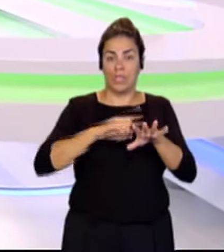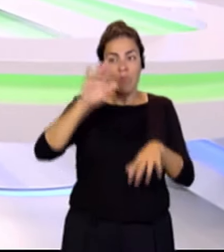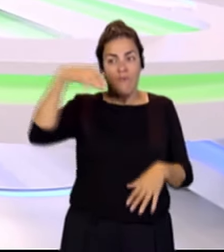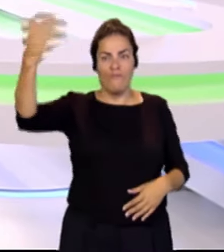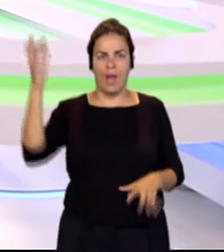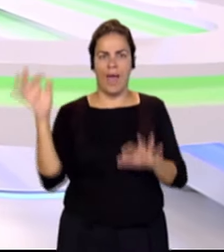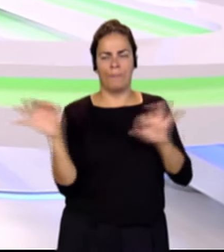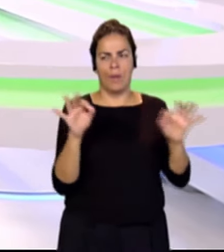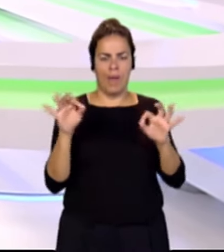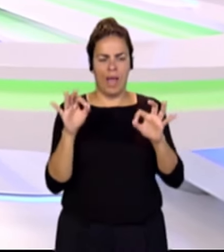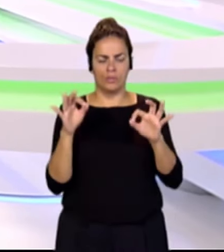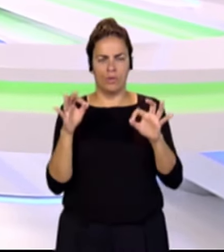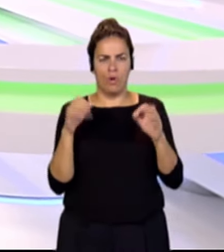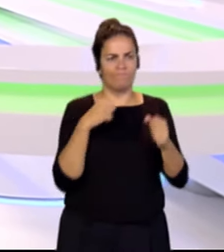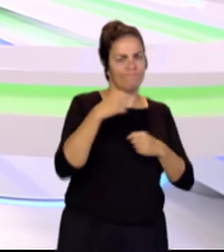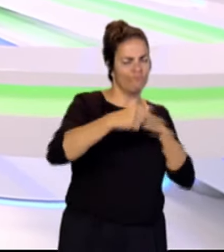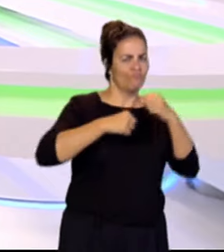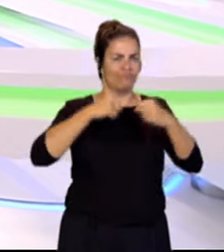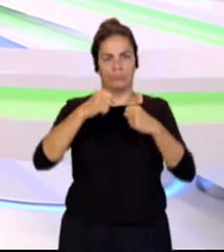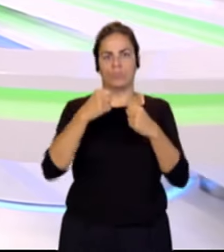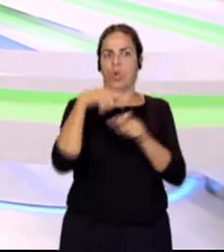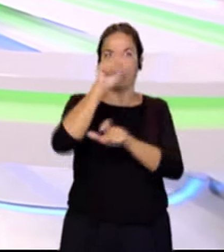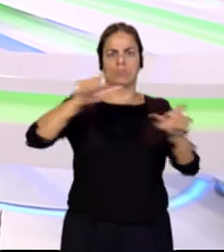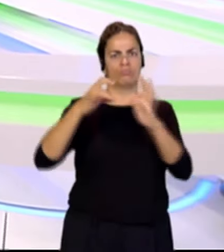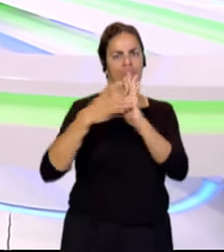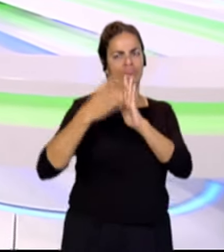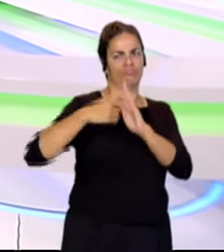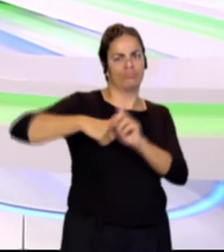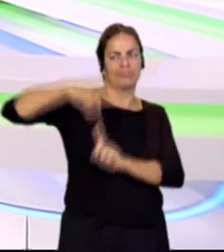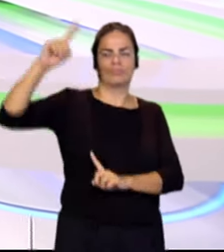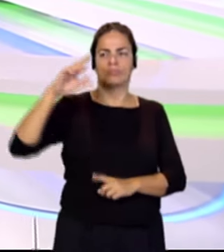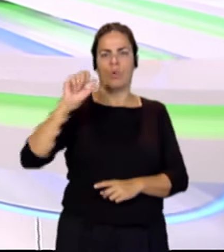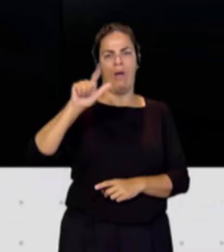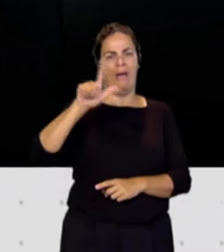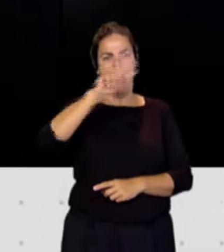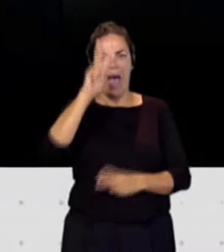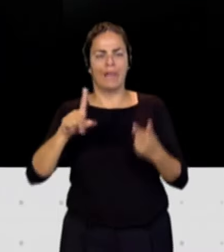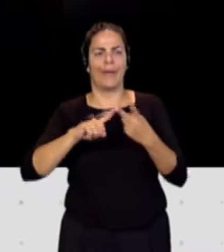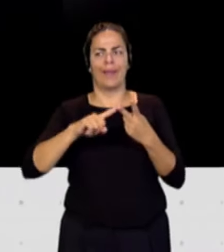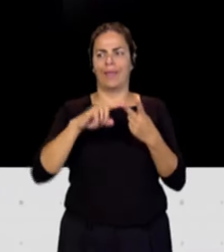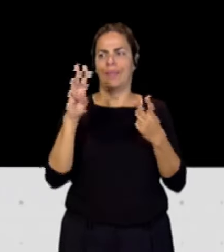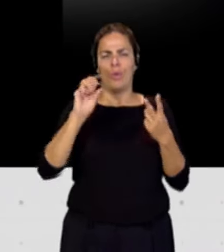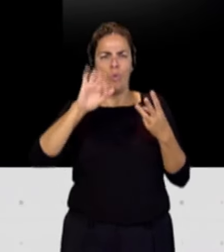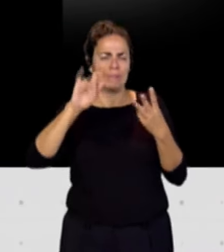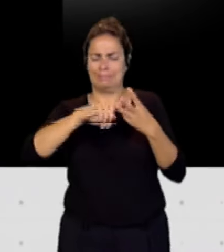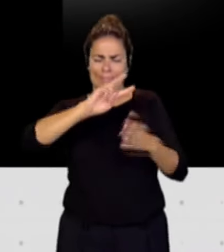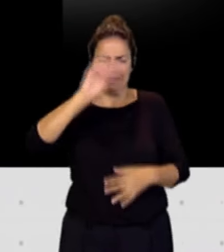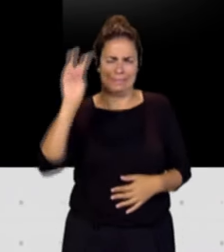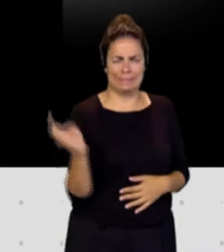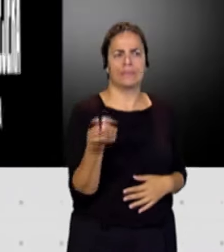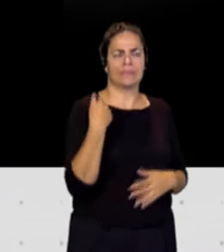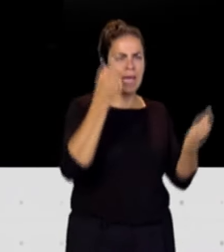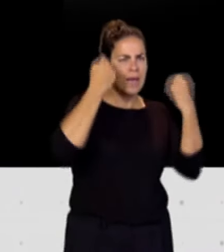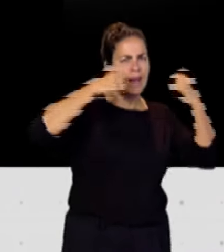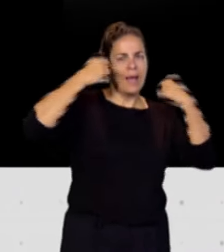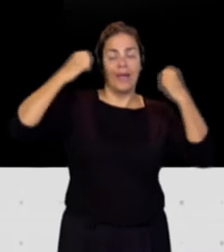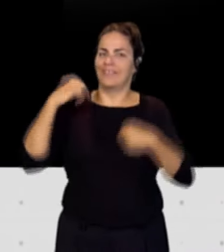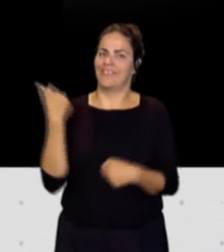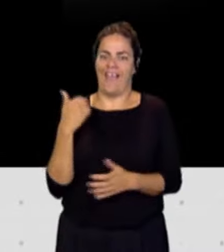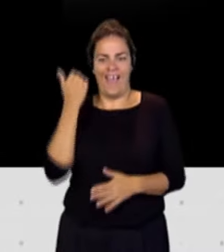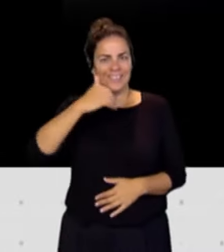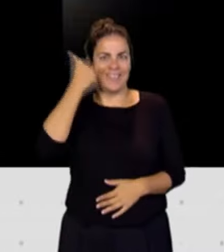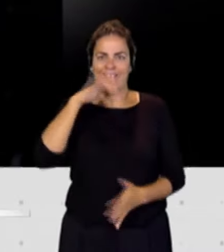con gente de de bastante nivel como y el Álvarez que pelea en el UFC Enrique Wasabi y muchos más y nada con ganas de que llegue el sábado